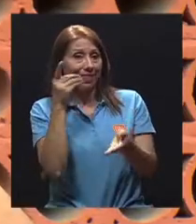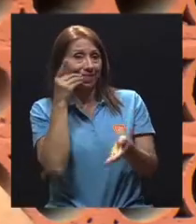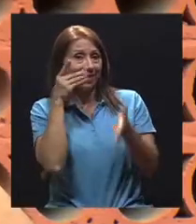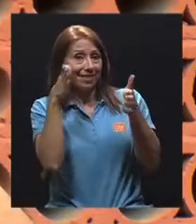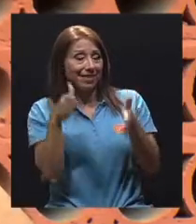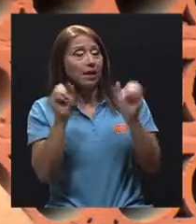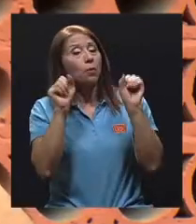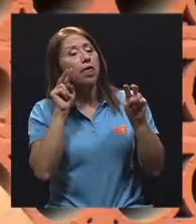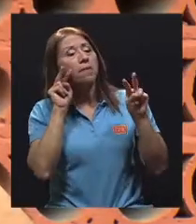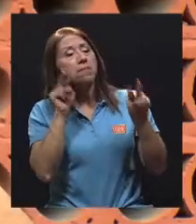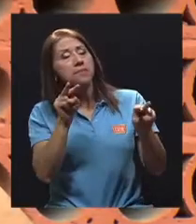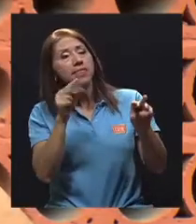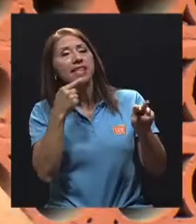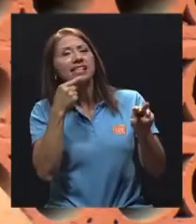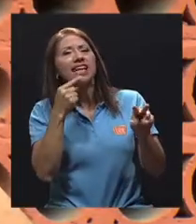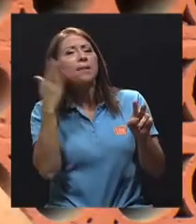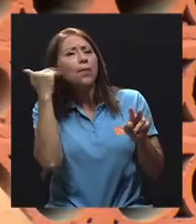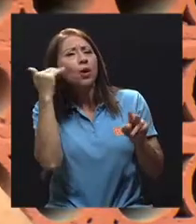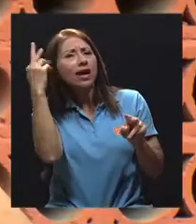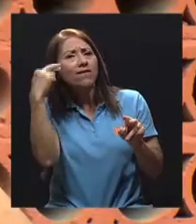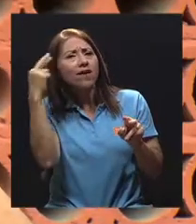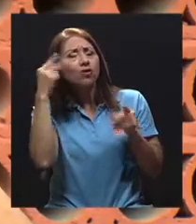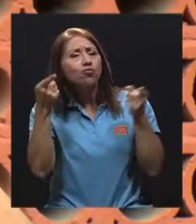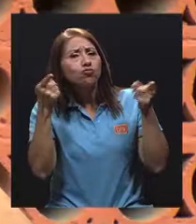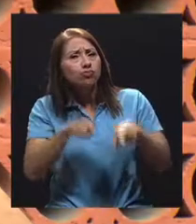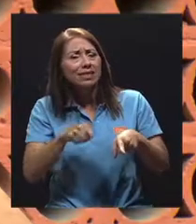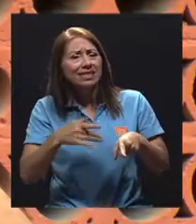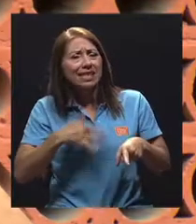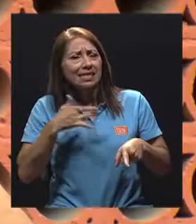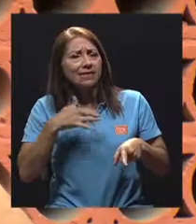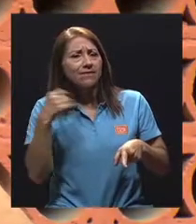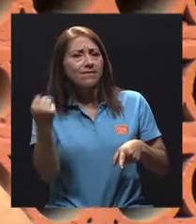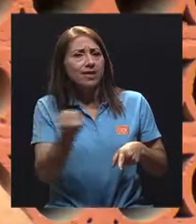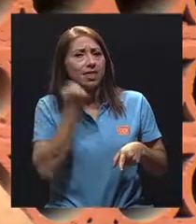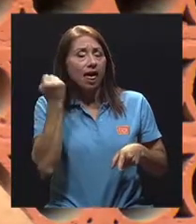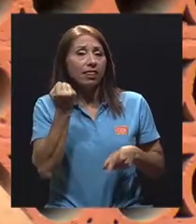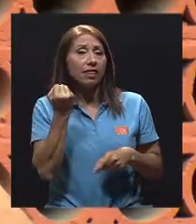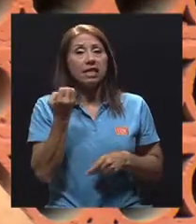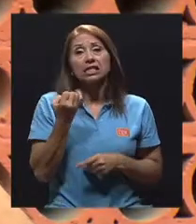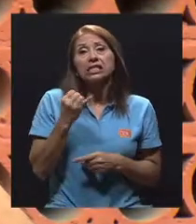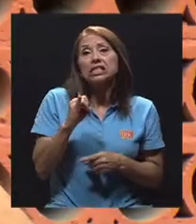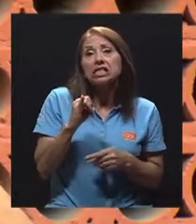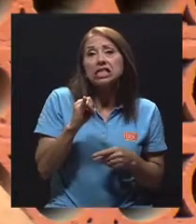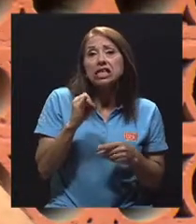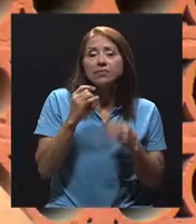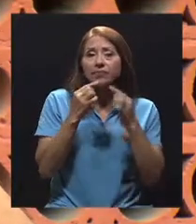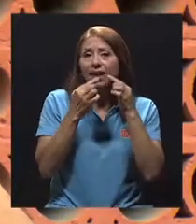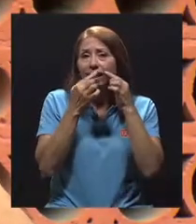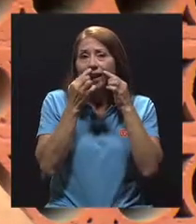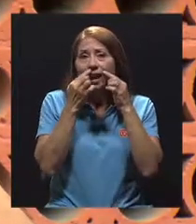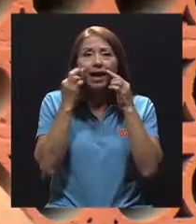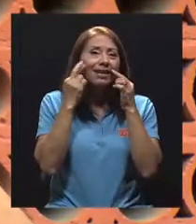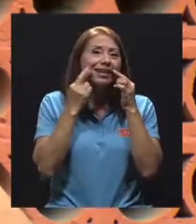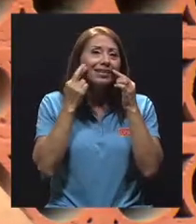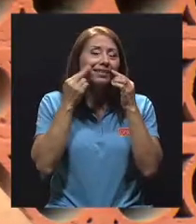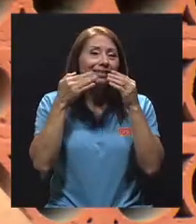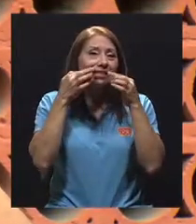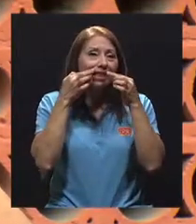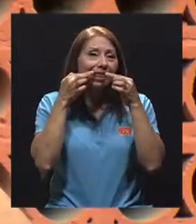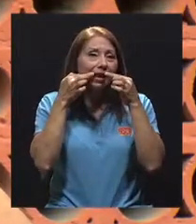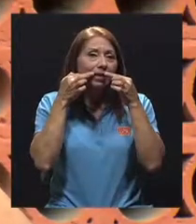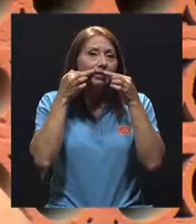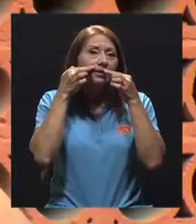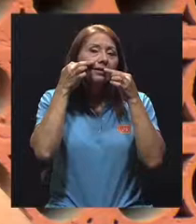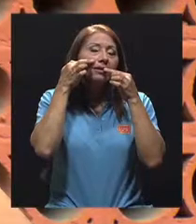le pueda decir qué es lo que está causando la hipersensibilidad. Si fuera porque la encía se fue hacia arriba o se fue